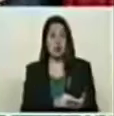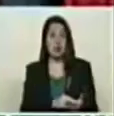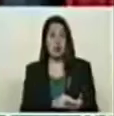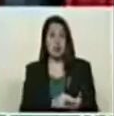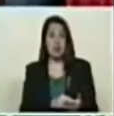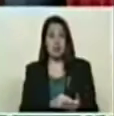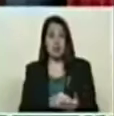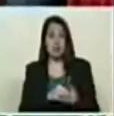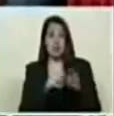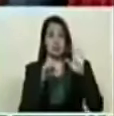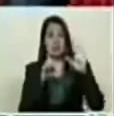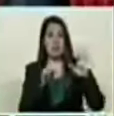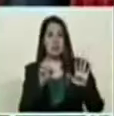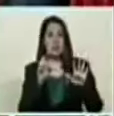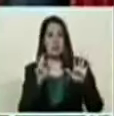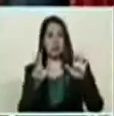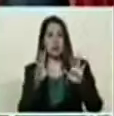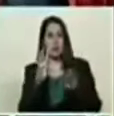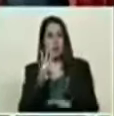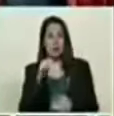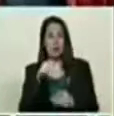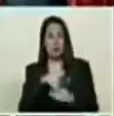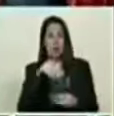486.654 votos para un